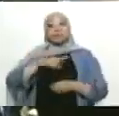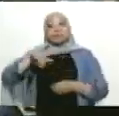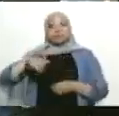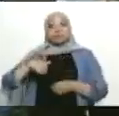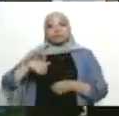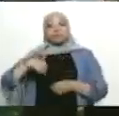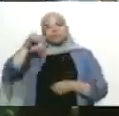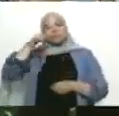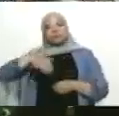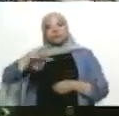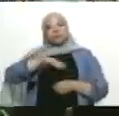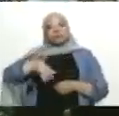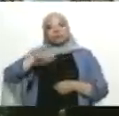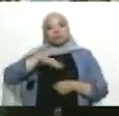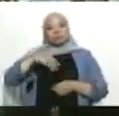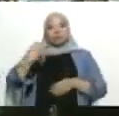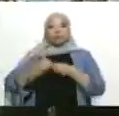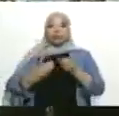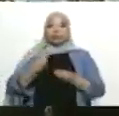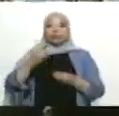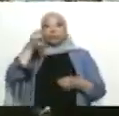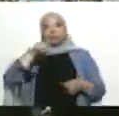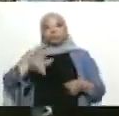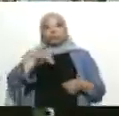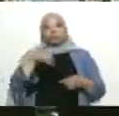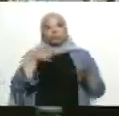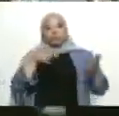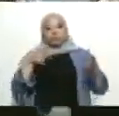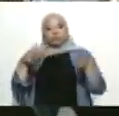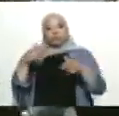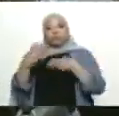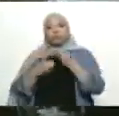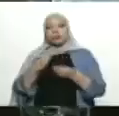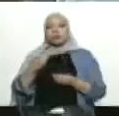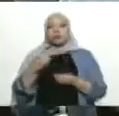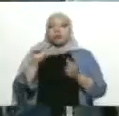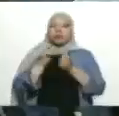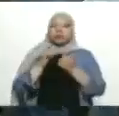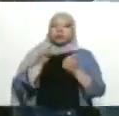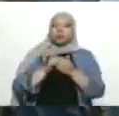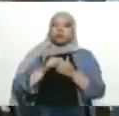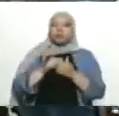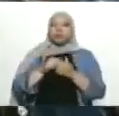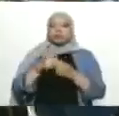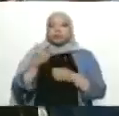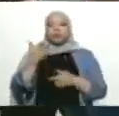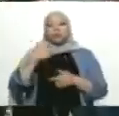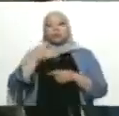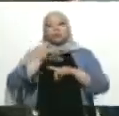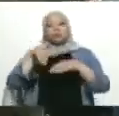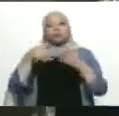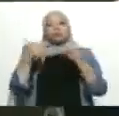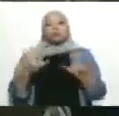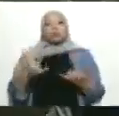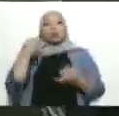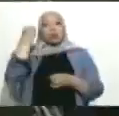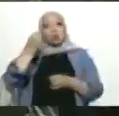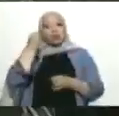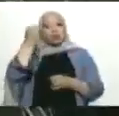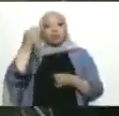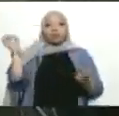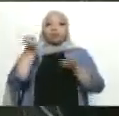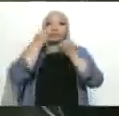el poder popular, apareció el pueblo armado, el pueblo con piedras, el pueblo con botellas, el pueblo con consignas,